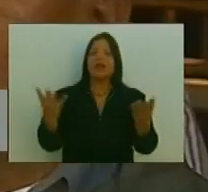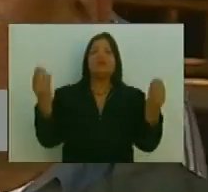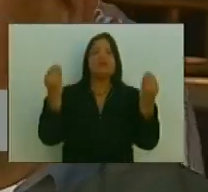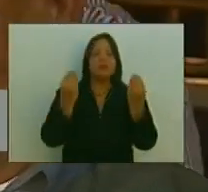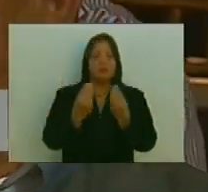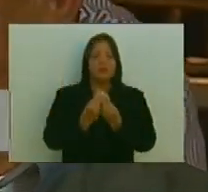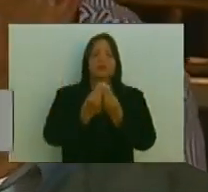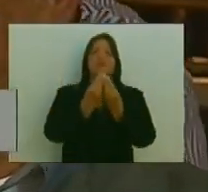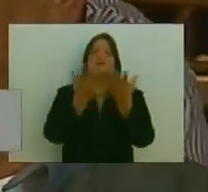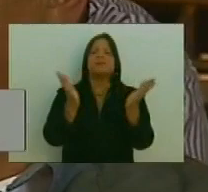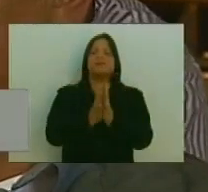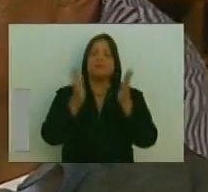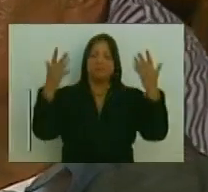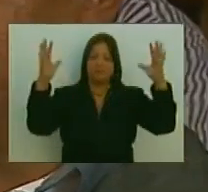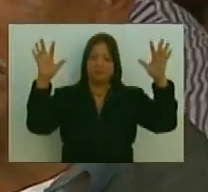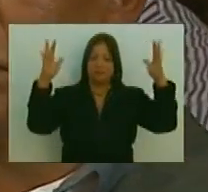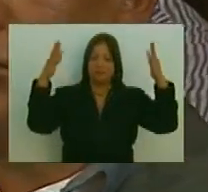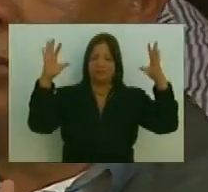discapacidad.